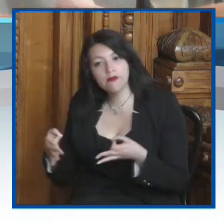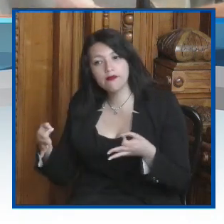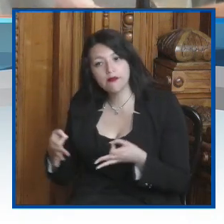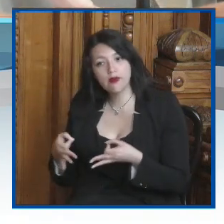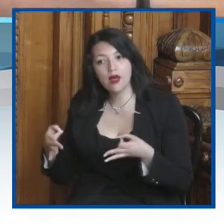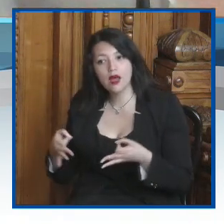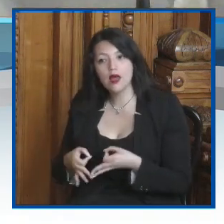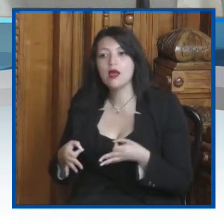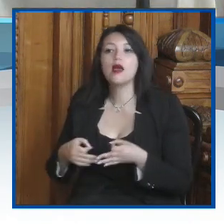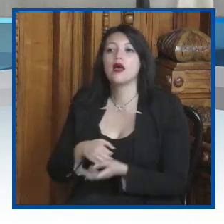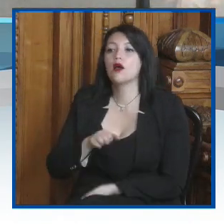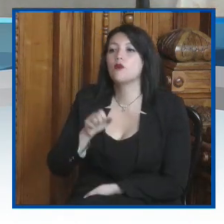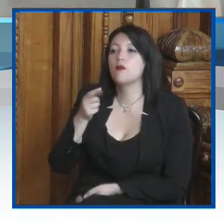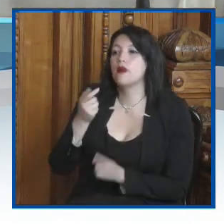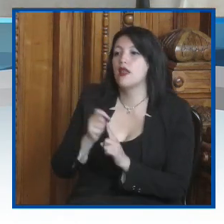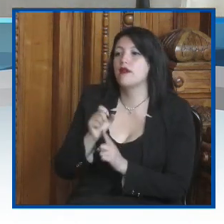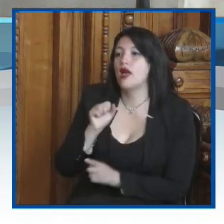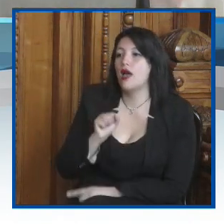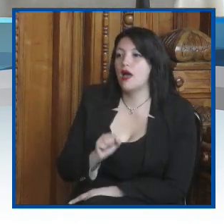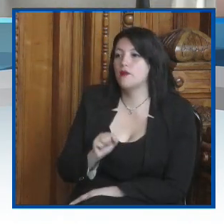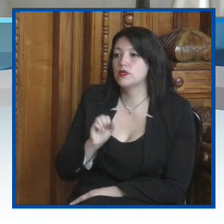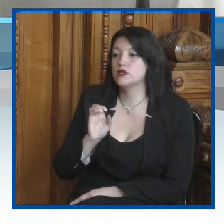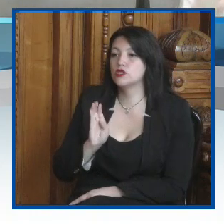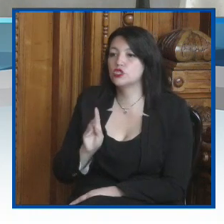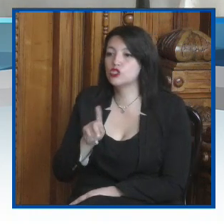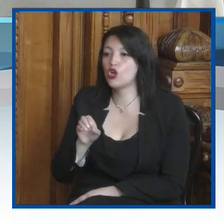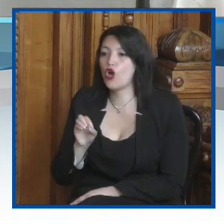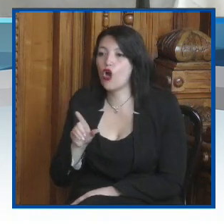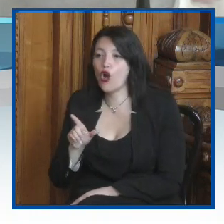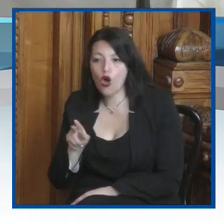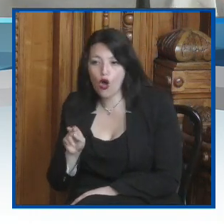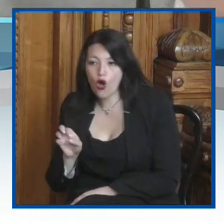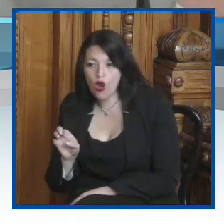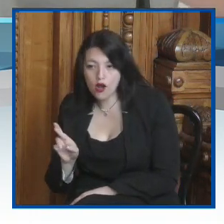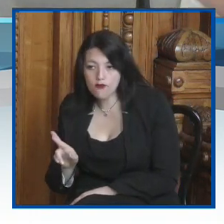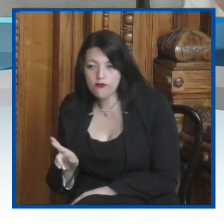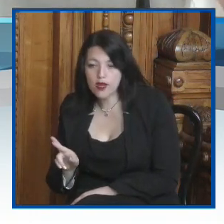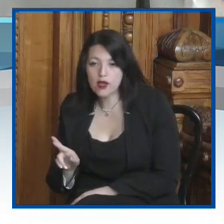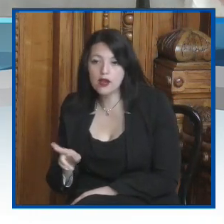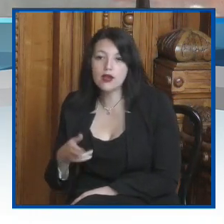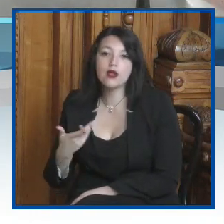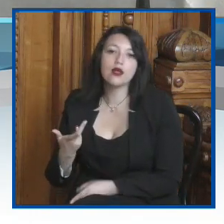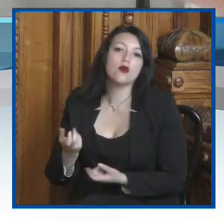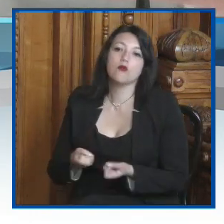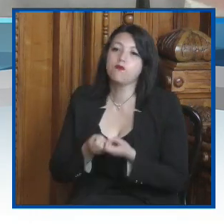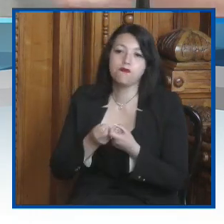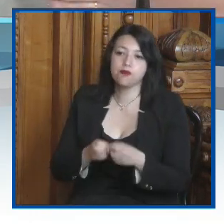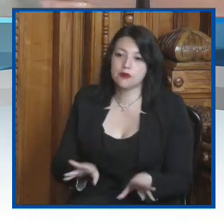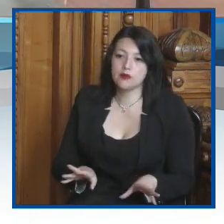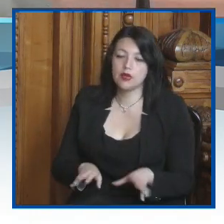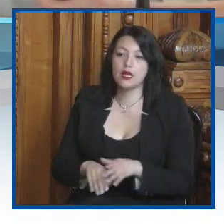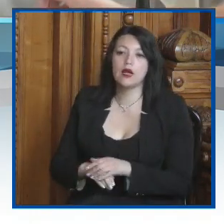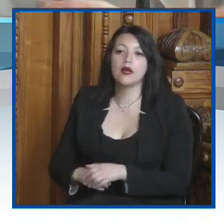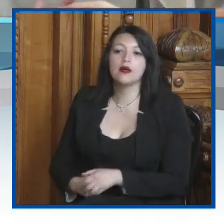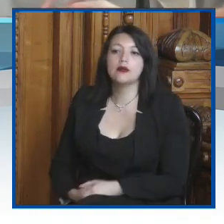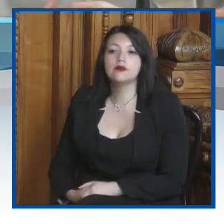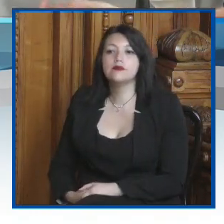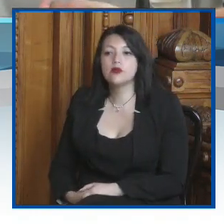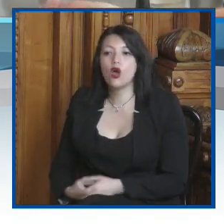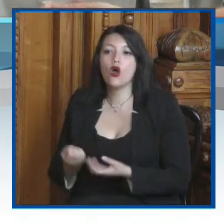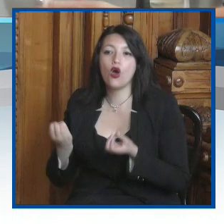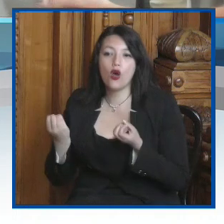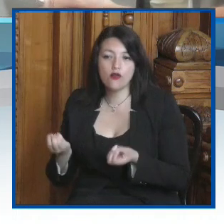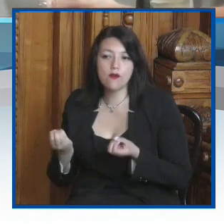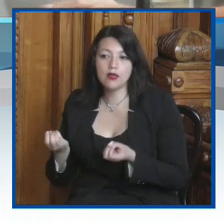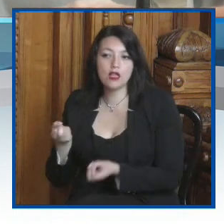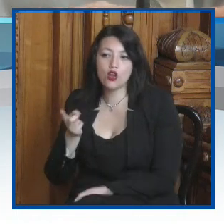término absolver, porque nosotros decimos, bueno, lo absuelvo, y uno piensa que lo absuelvo, encima va a estar contento y me va a haber entendido. Bueno, evidentemente no me